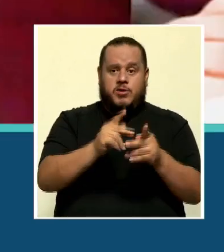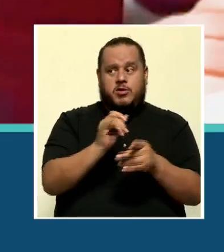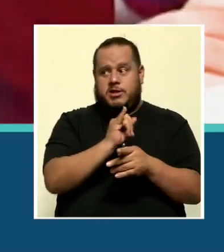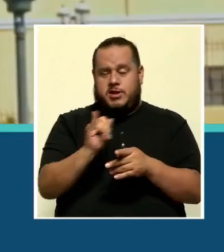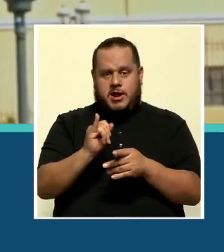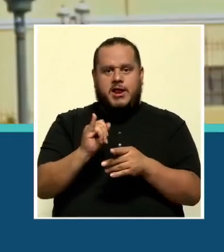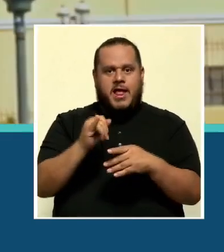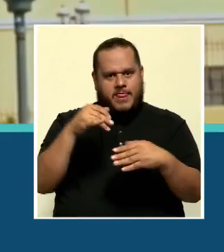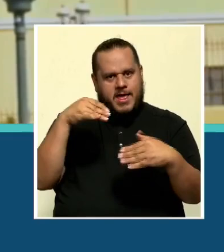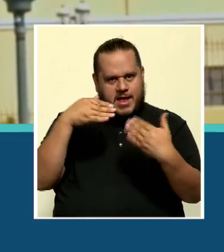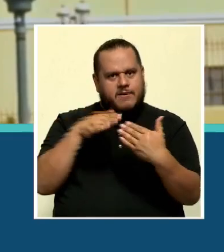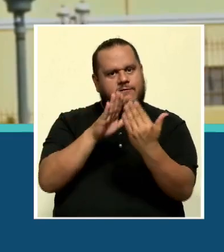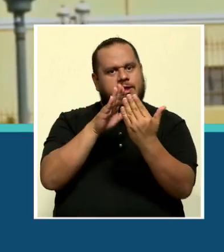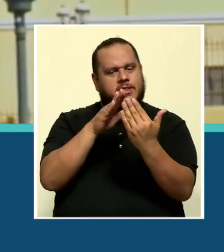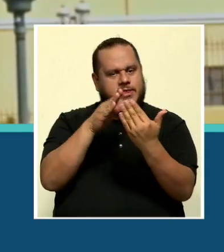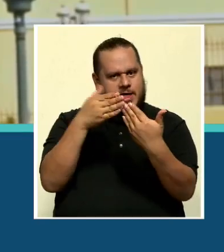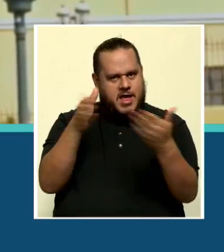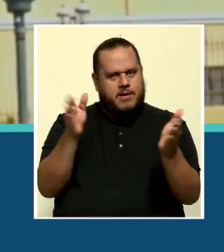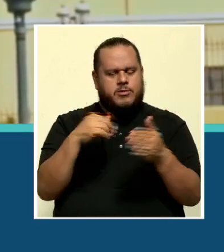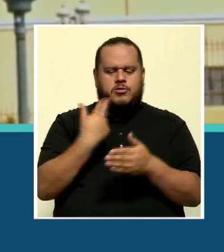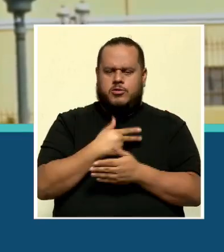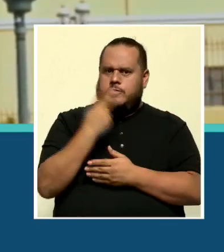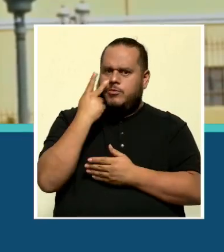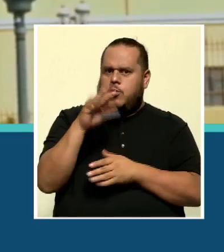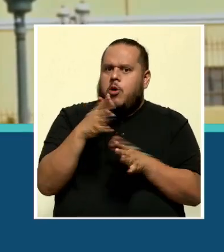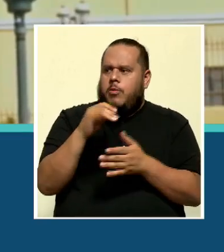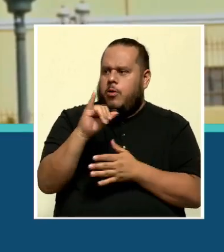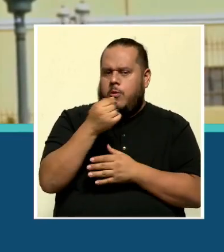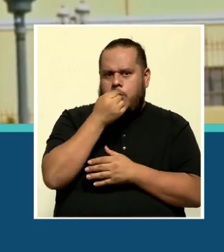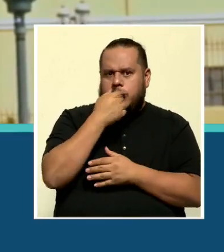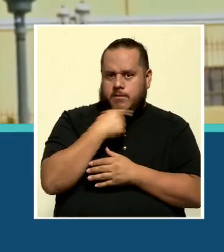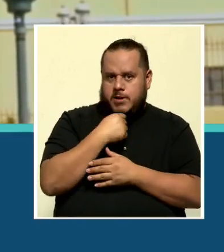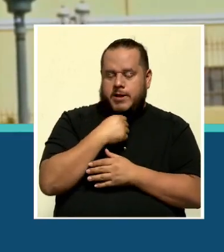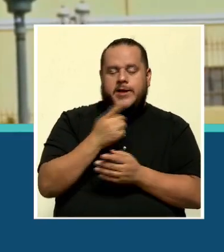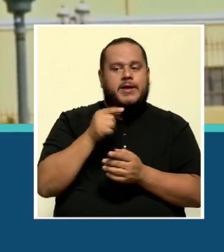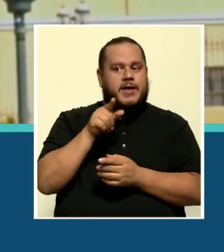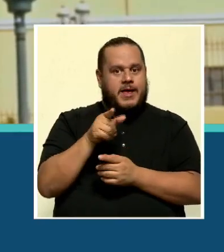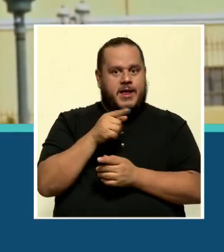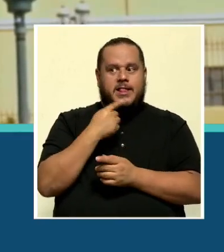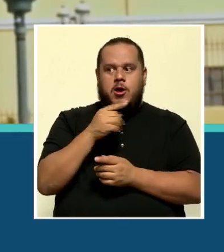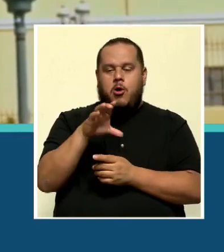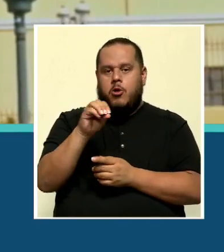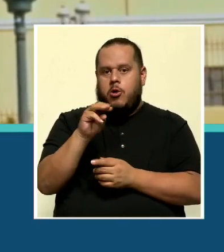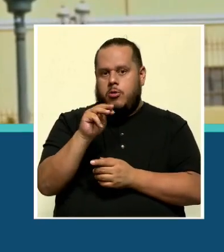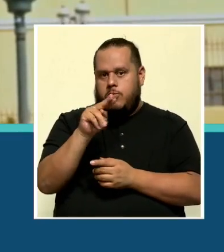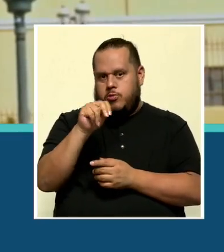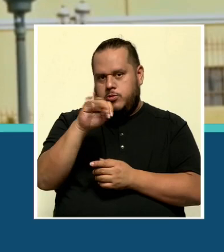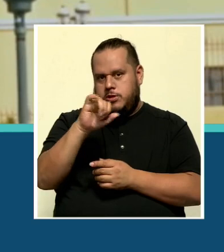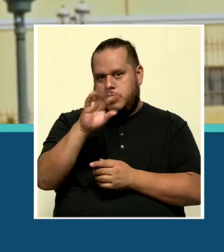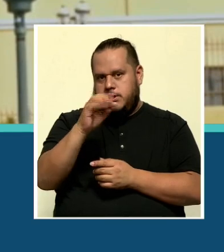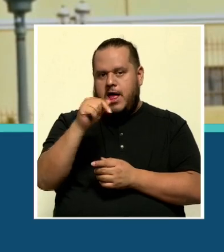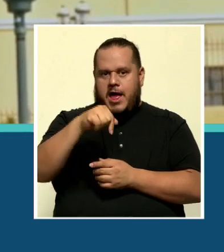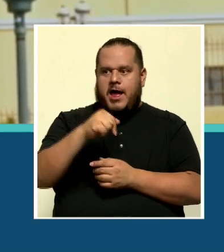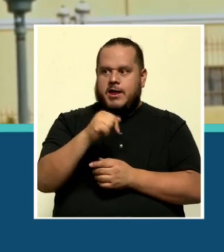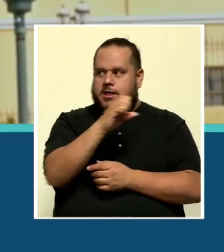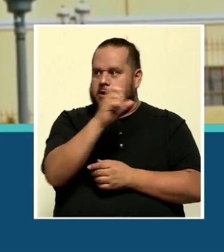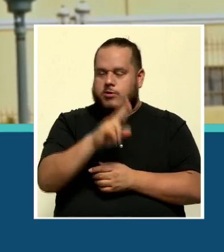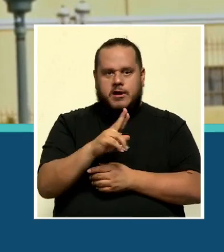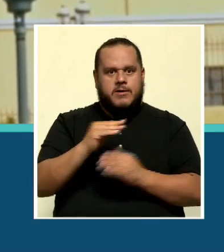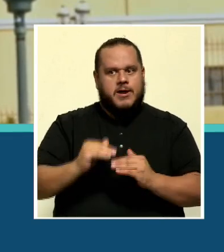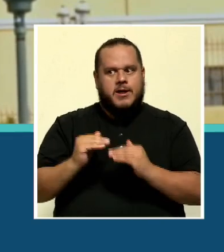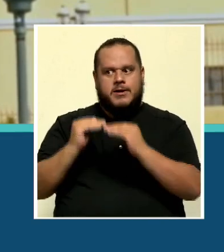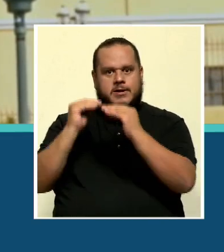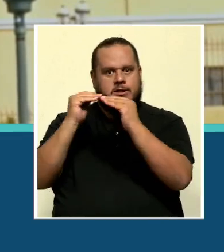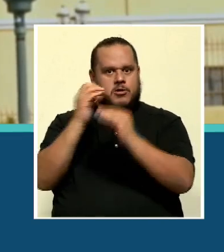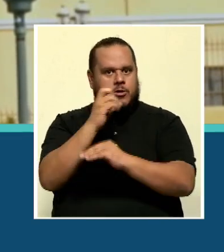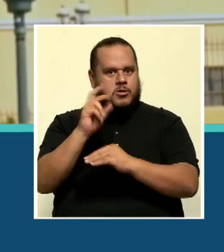Amplio. En las últimas semanas hemos visto cómo José María Villalta, el autodeclarado comunista de Costa Rica, creció en las encuestas,